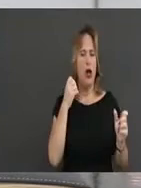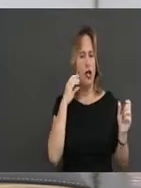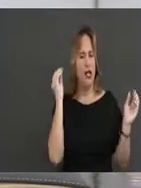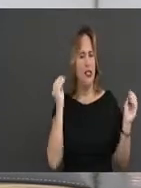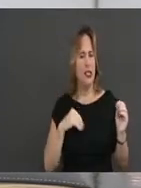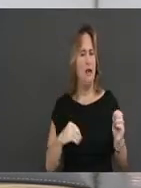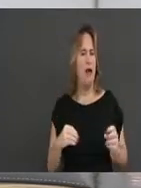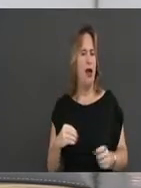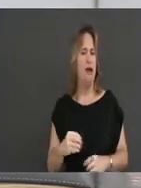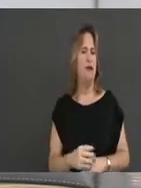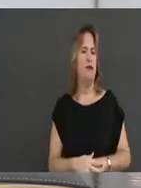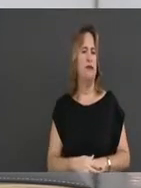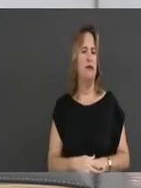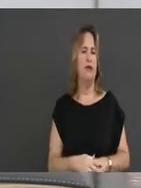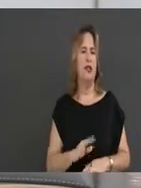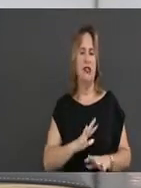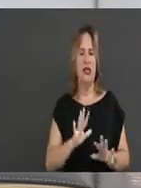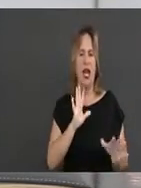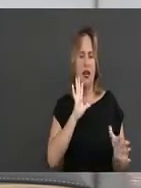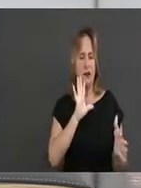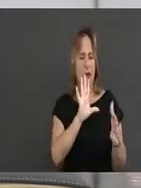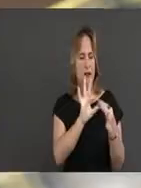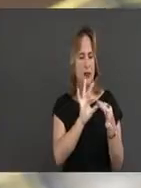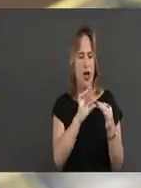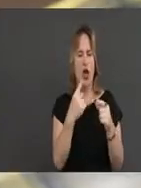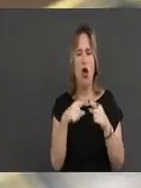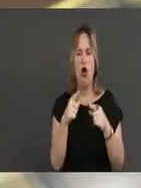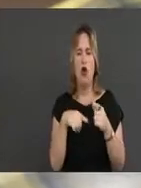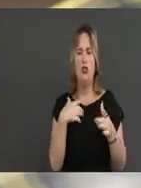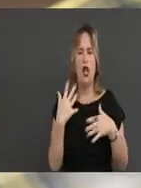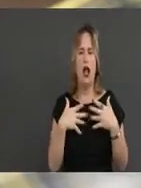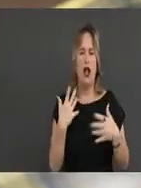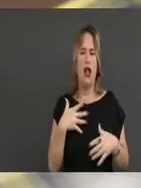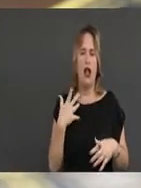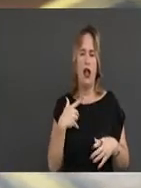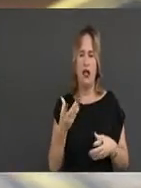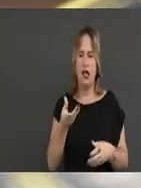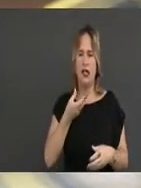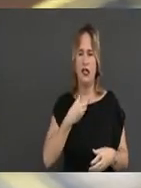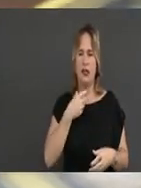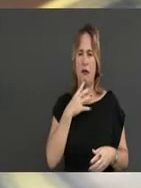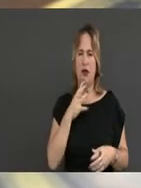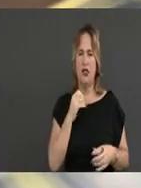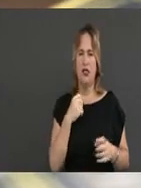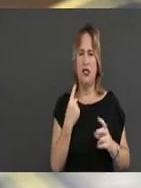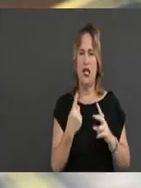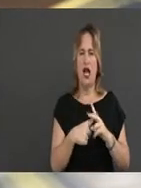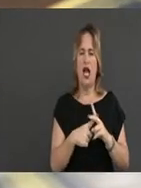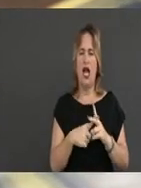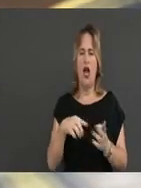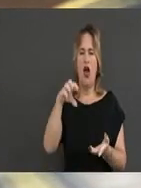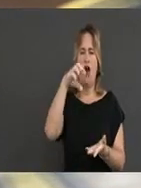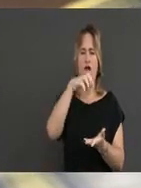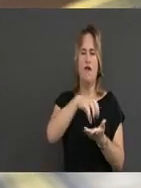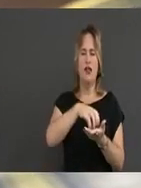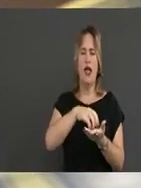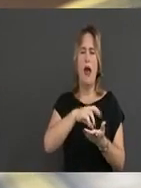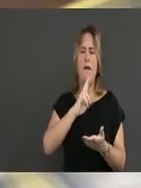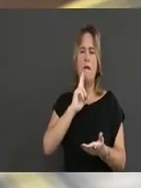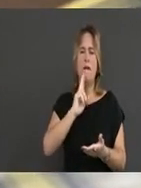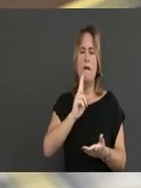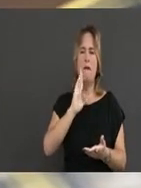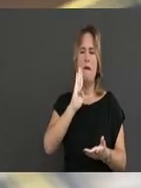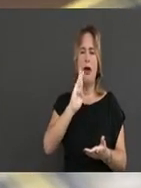conozca. Hemos contactado, que es otra de las quejas que recibimos, con las oficinas centrales de BPA,